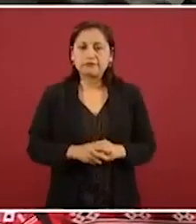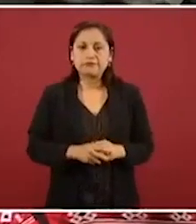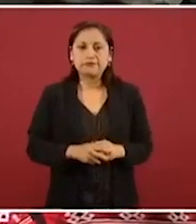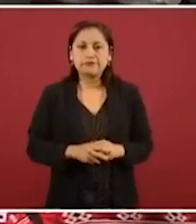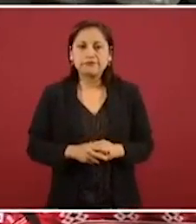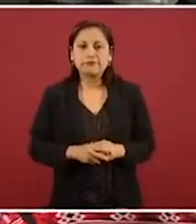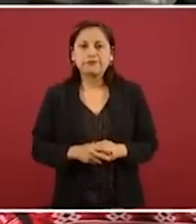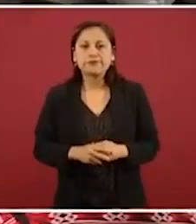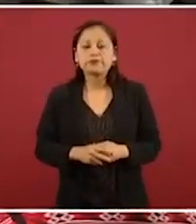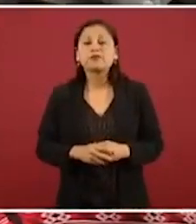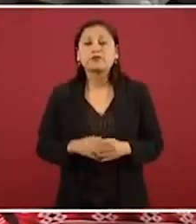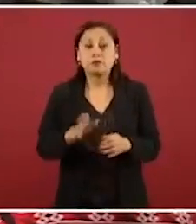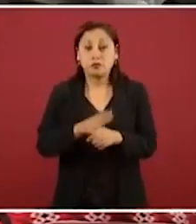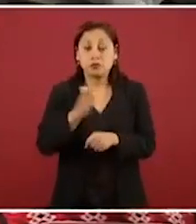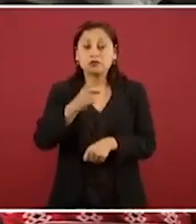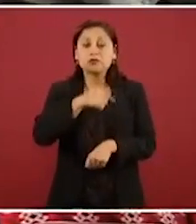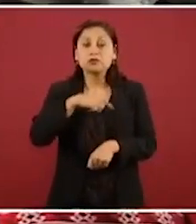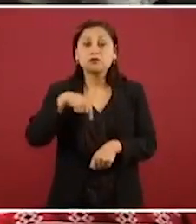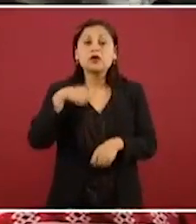vamos a terminar el año